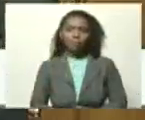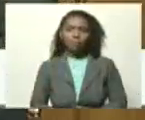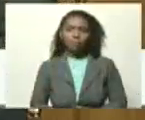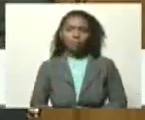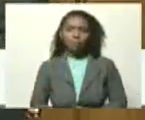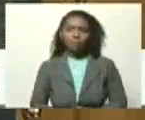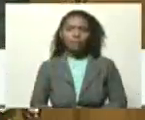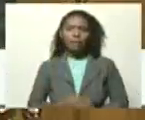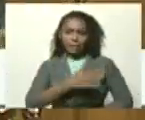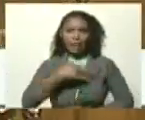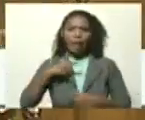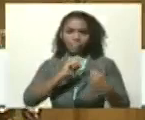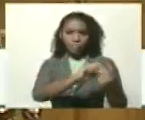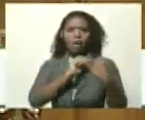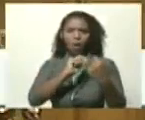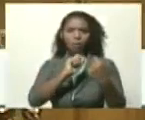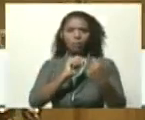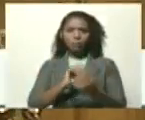¿Quieren diálogo?